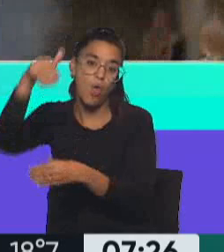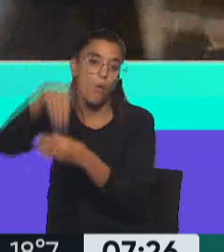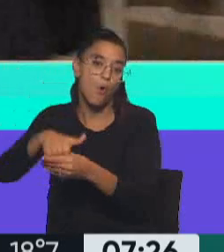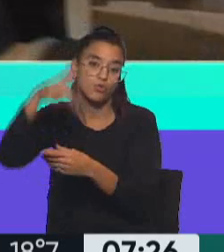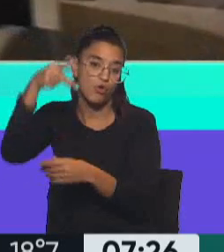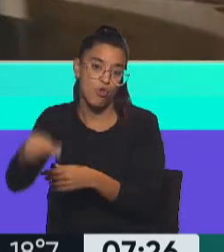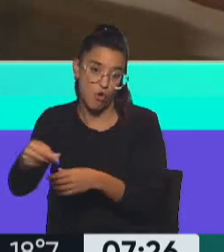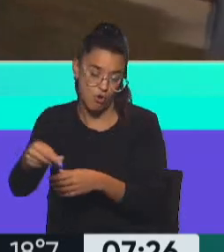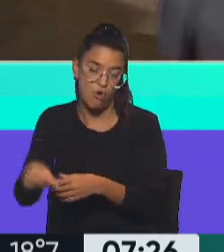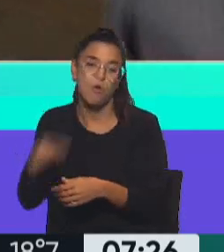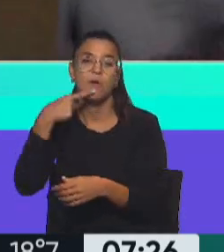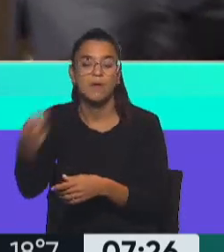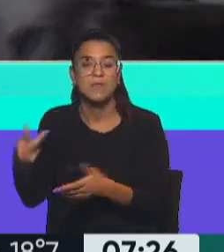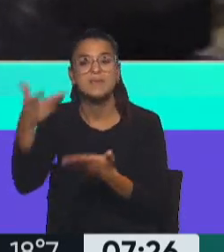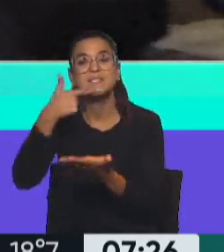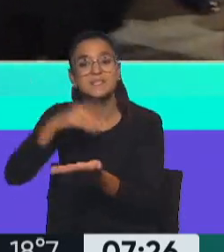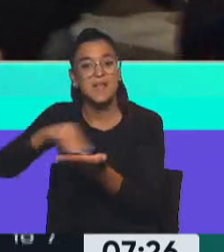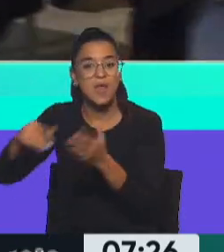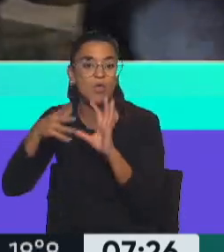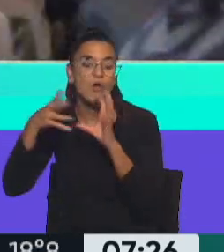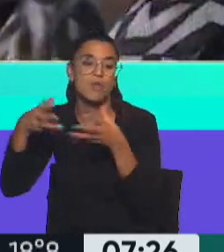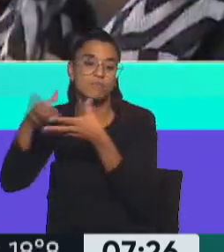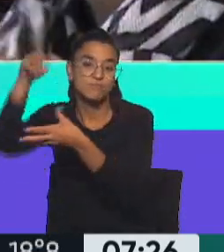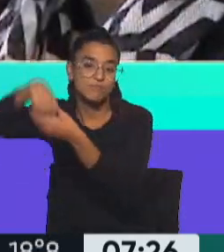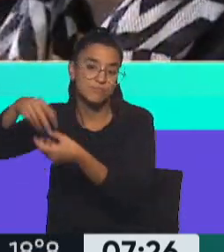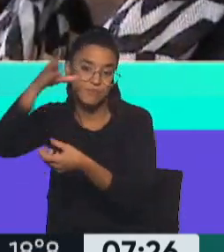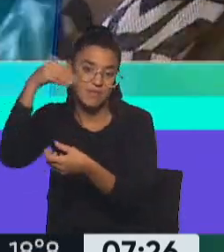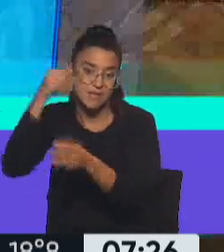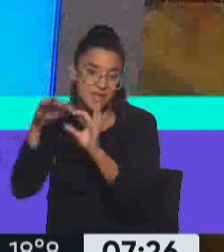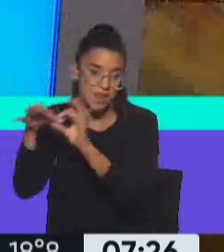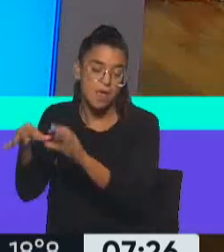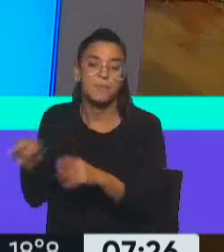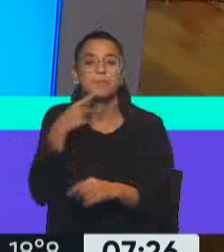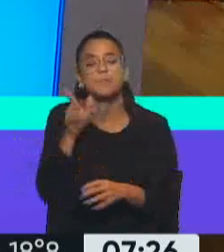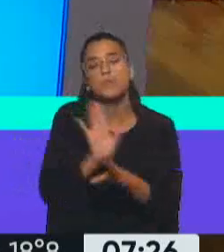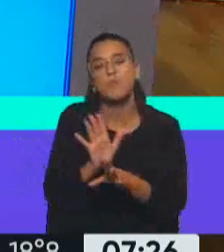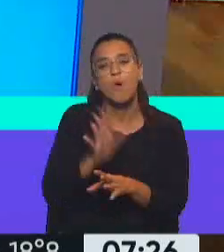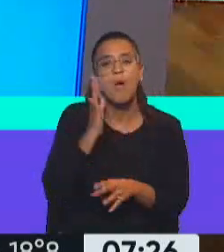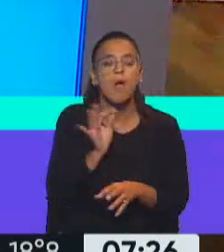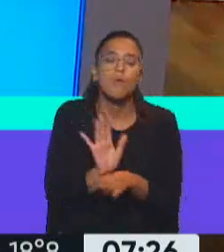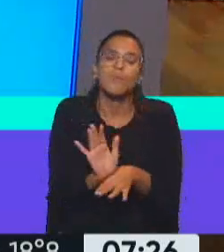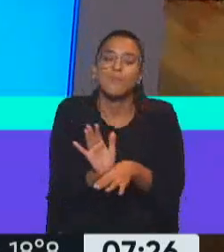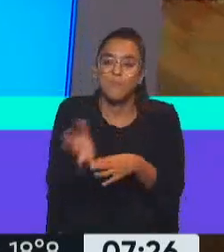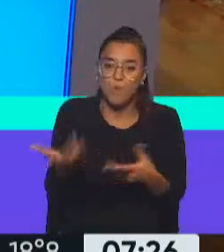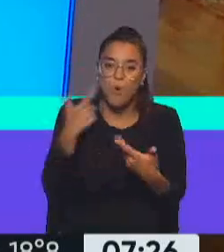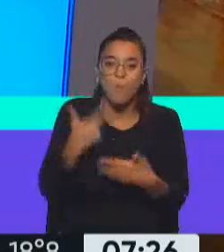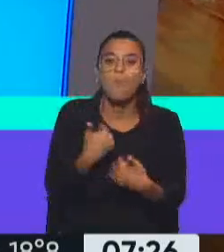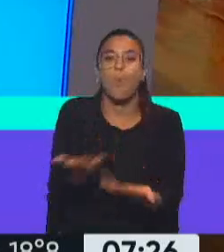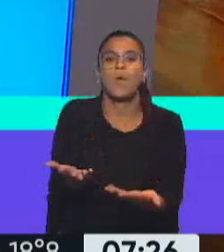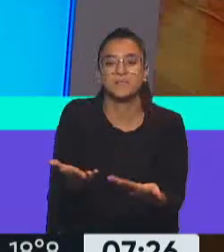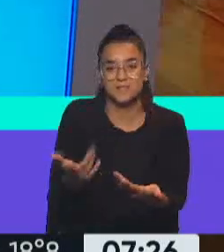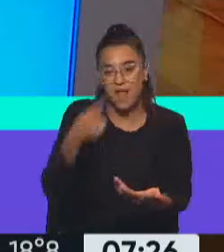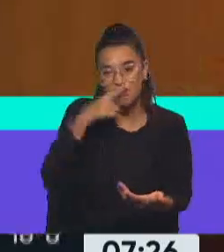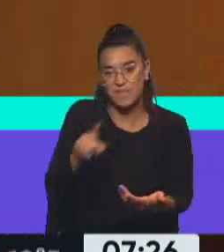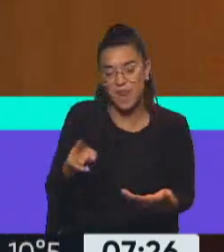los senadores que están alineados con la vicepresidenta Cristina Fernández de Kirchner. Pero eso fue algo así como el símbolo, ¿no? La imagen final,